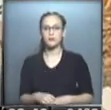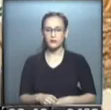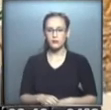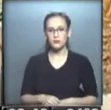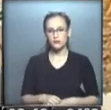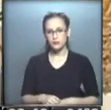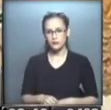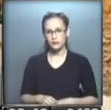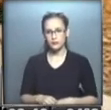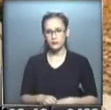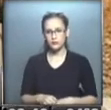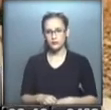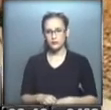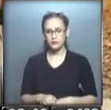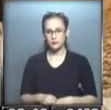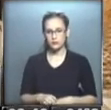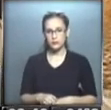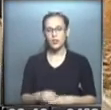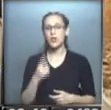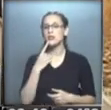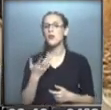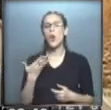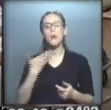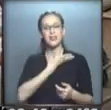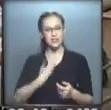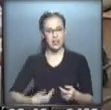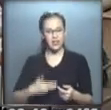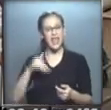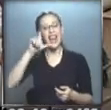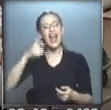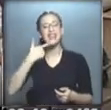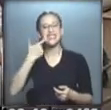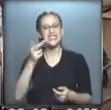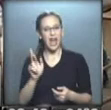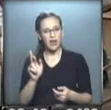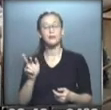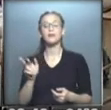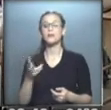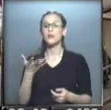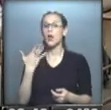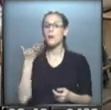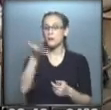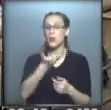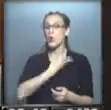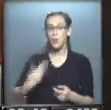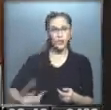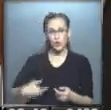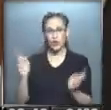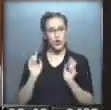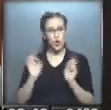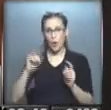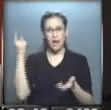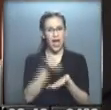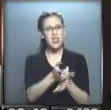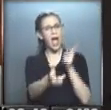plazo que permita reducir la capacidad armamentista del presidente Bashar al-Assad, quien insiste en que su gobierno no ordenó el